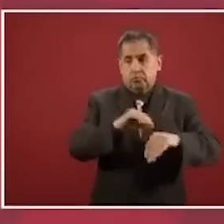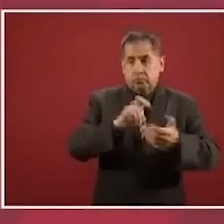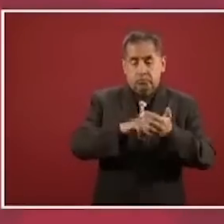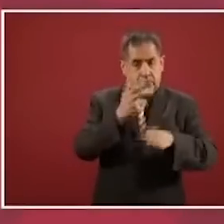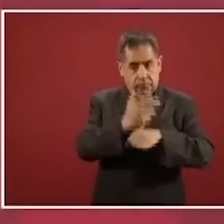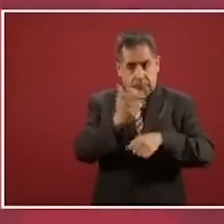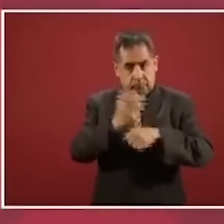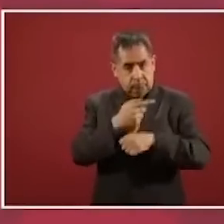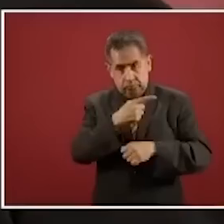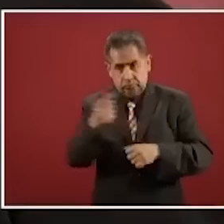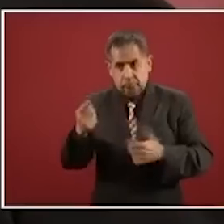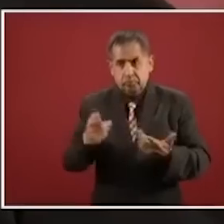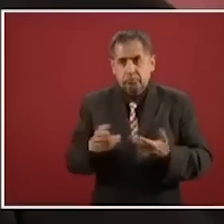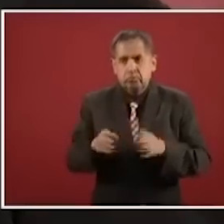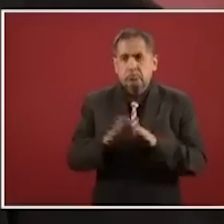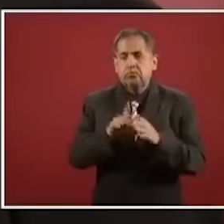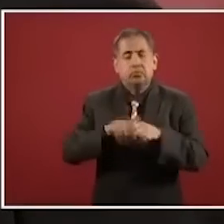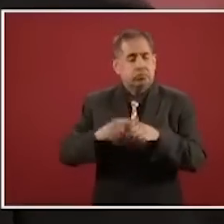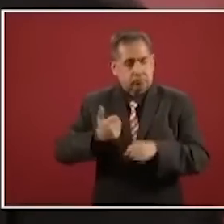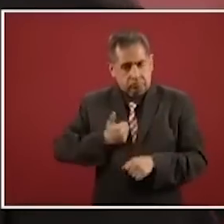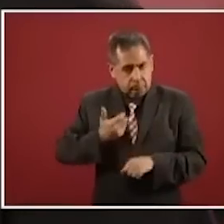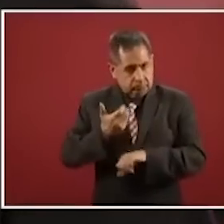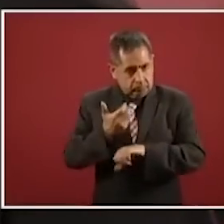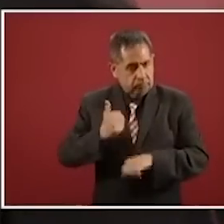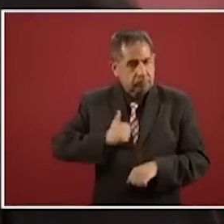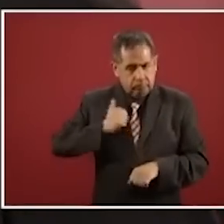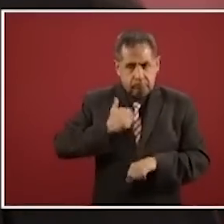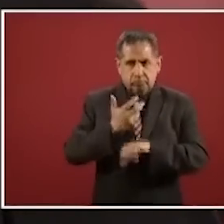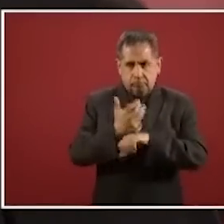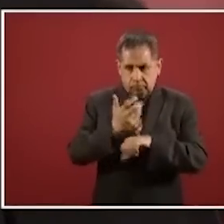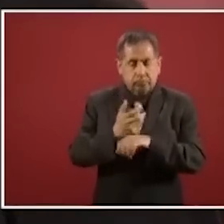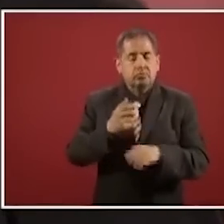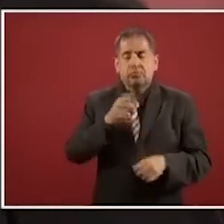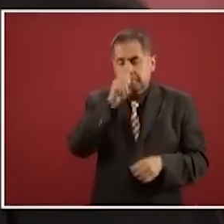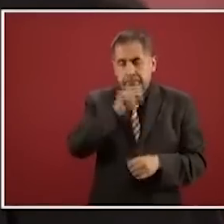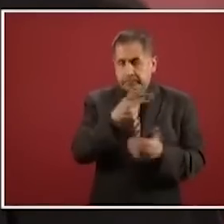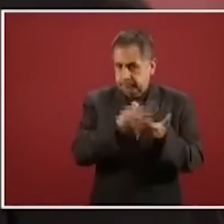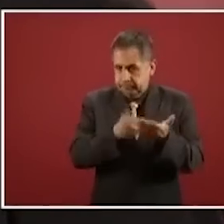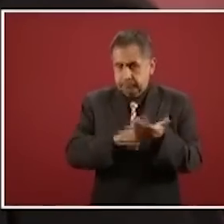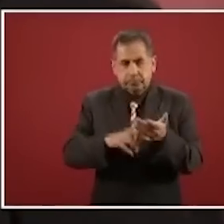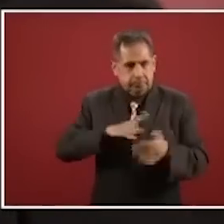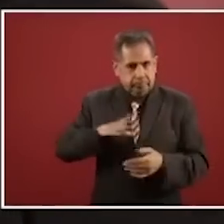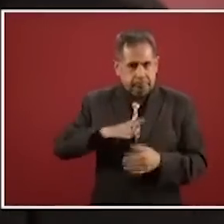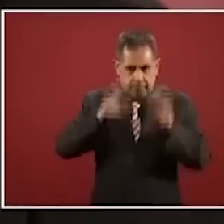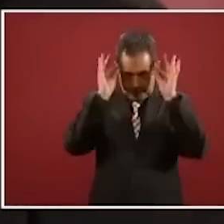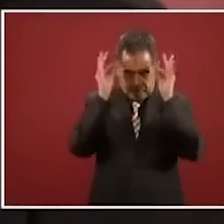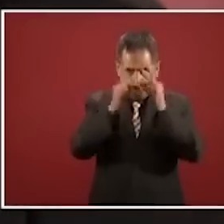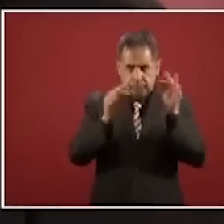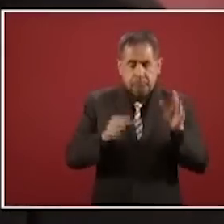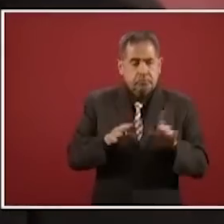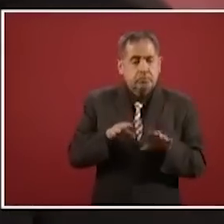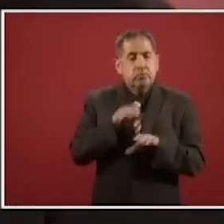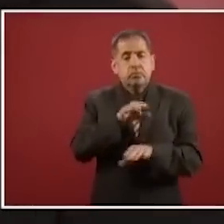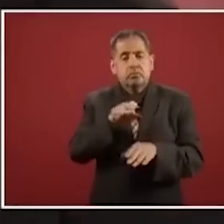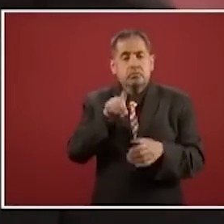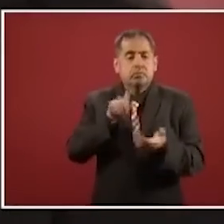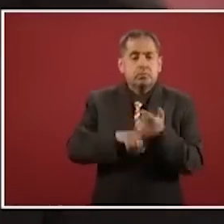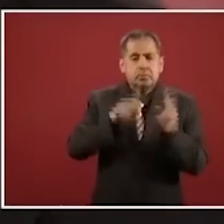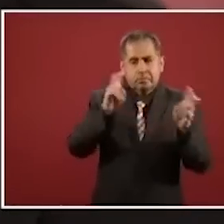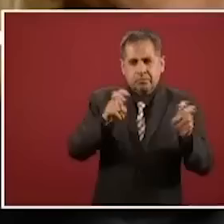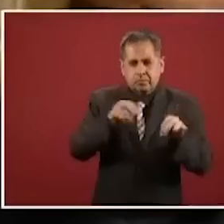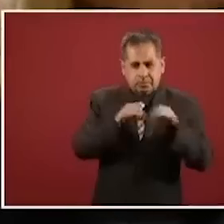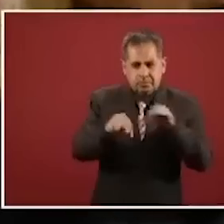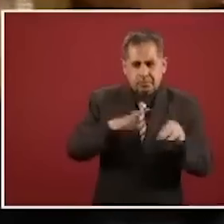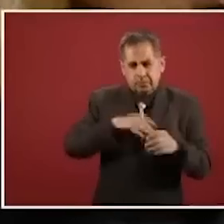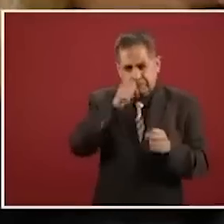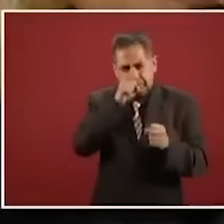importante, y en el caso de Canadá también, que tenemos también consulados, respecto a nada más la materia laboral? Mencioné otras,